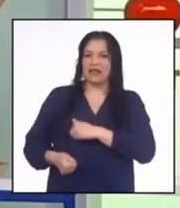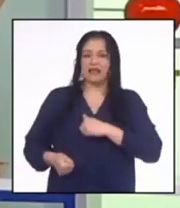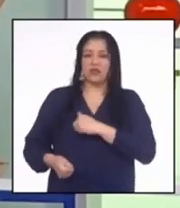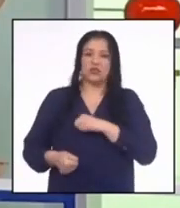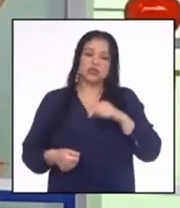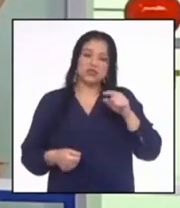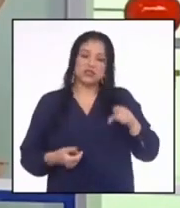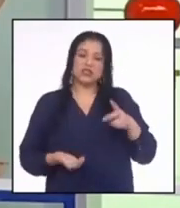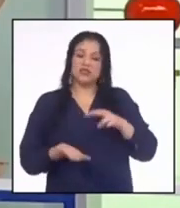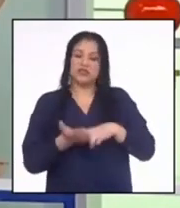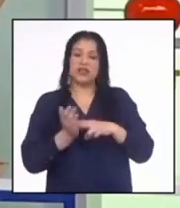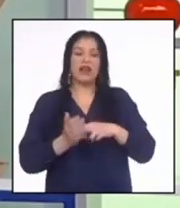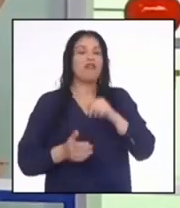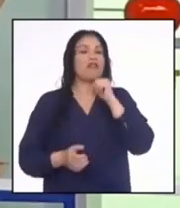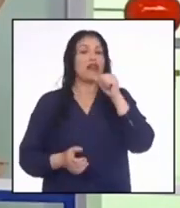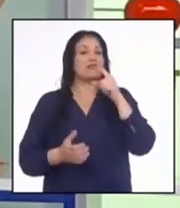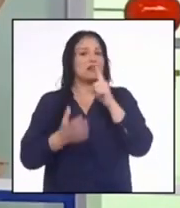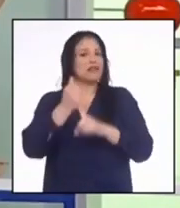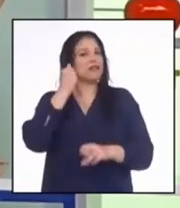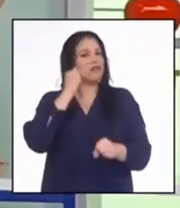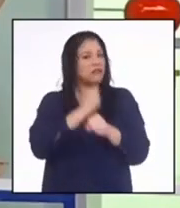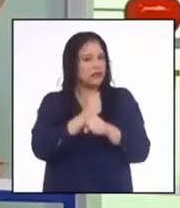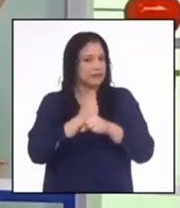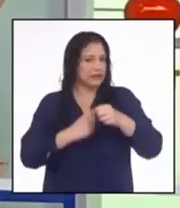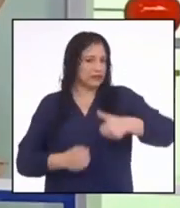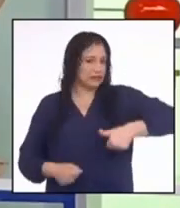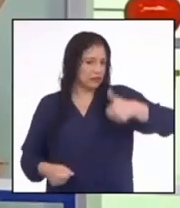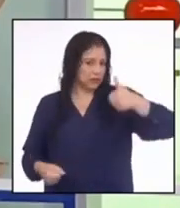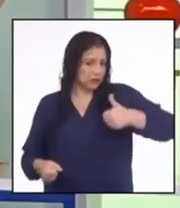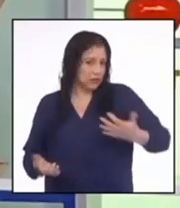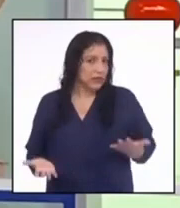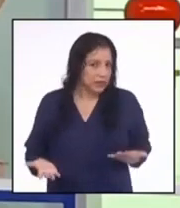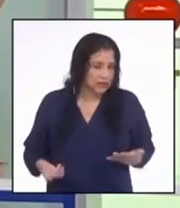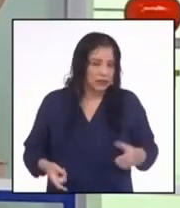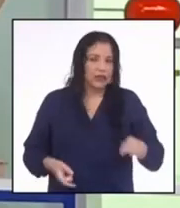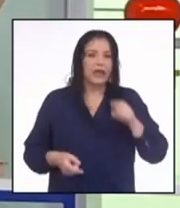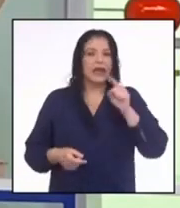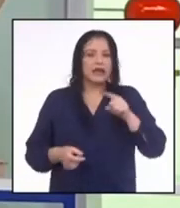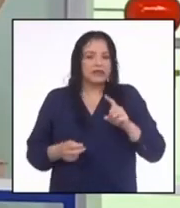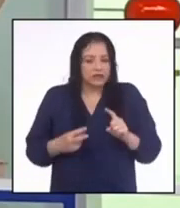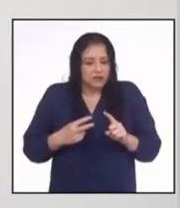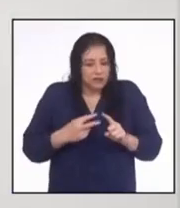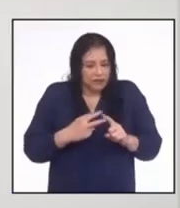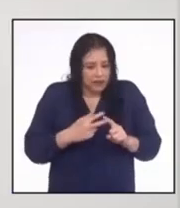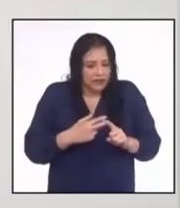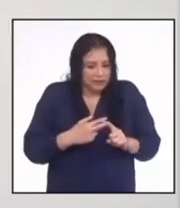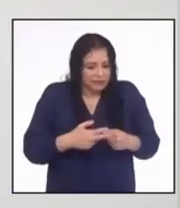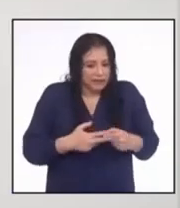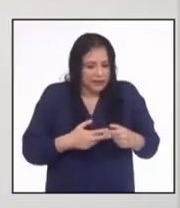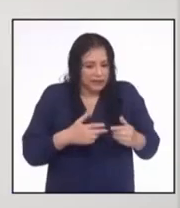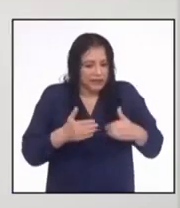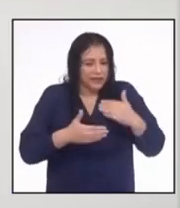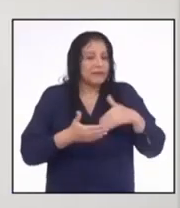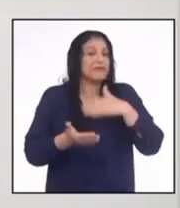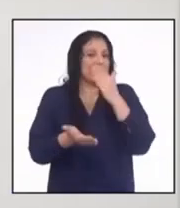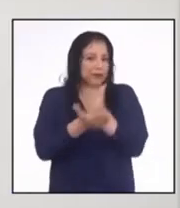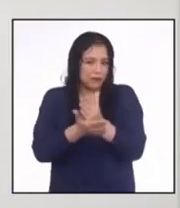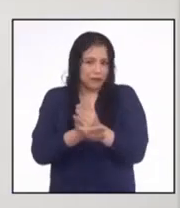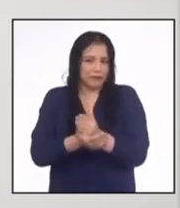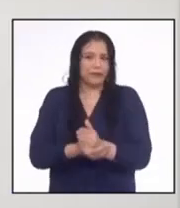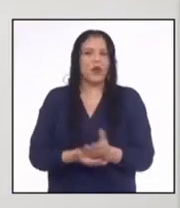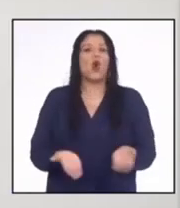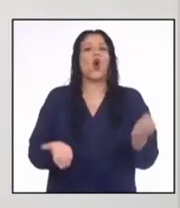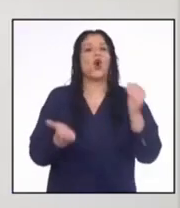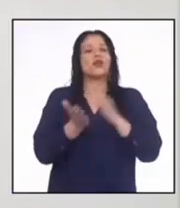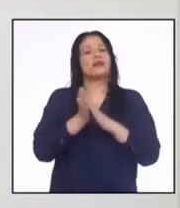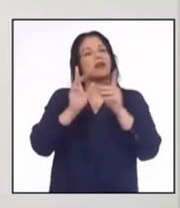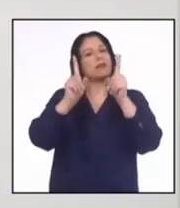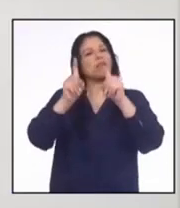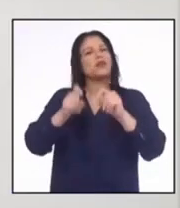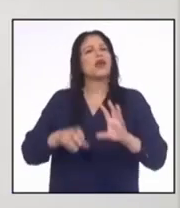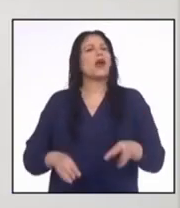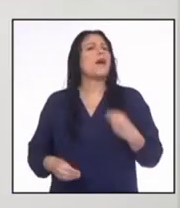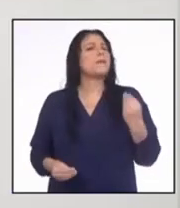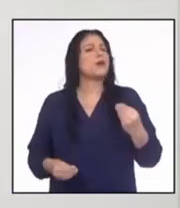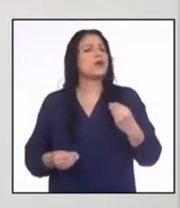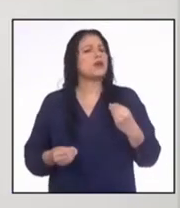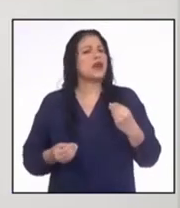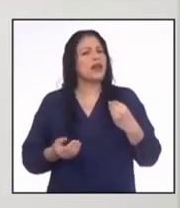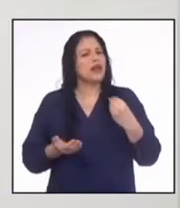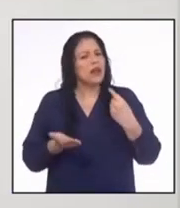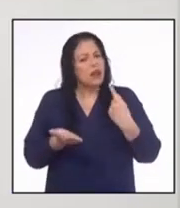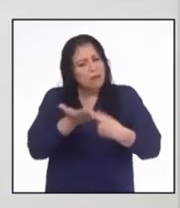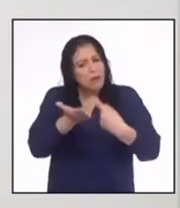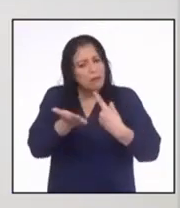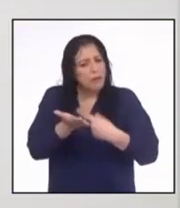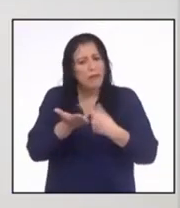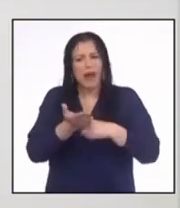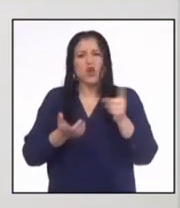una falta de confianza en las autoridades. Esto ya es inicio de conflicto. Volviendo a la pregunta, ¿por qué el diálogo no es suficiente